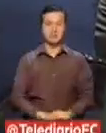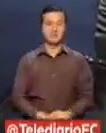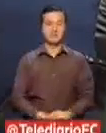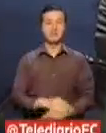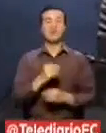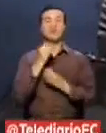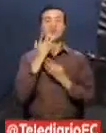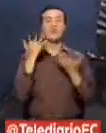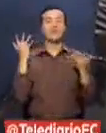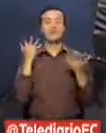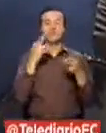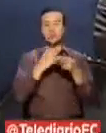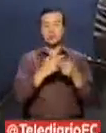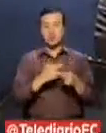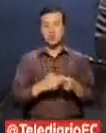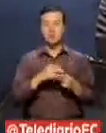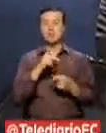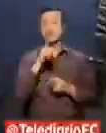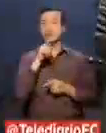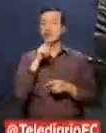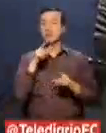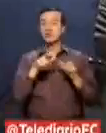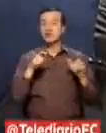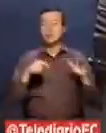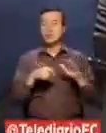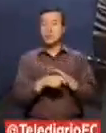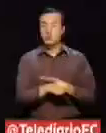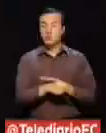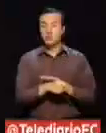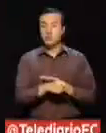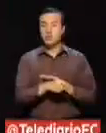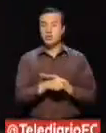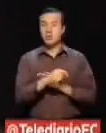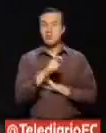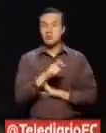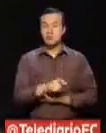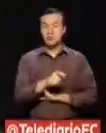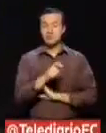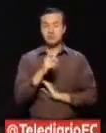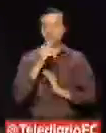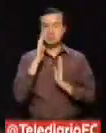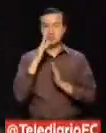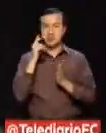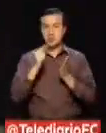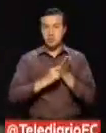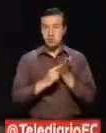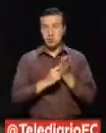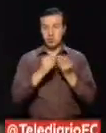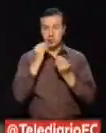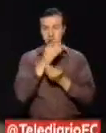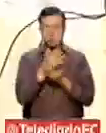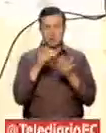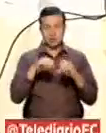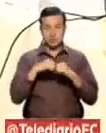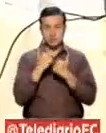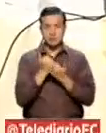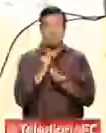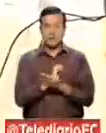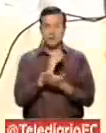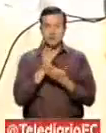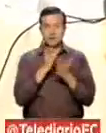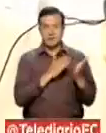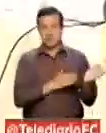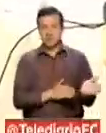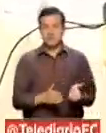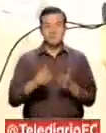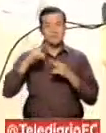El informe no tiene los nombres de los autores materiales e intelectuales. El borrador se leyó en la Comisión Ocasional de la Asamblea que se conformó